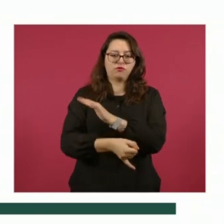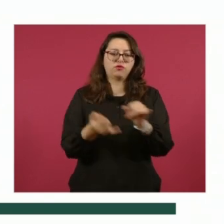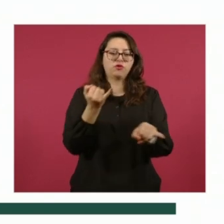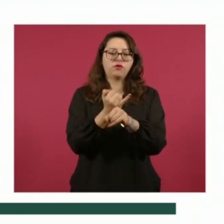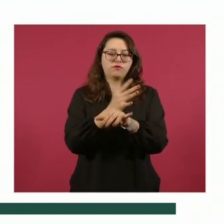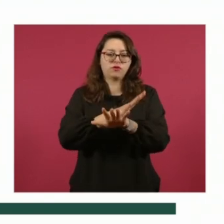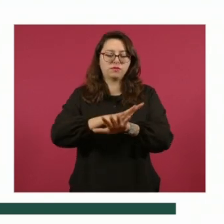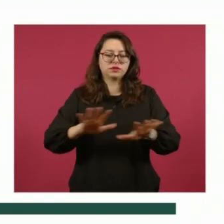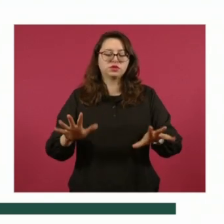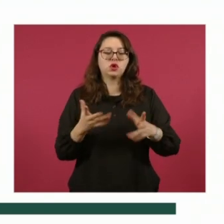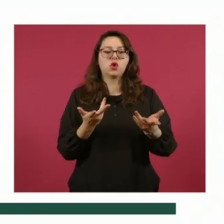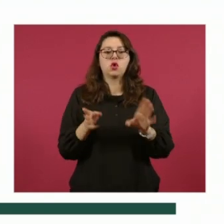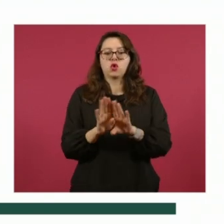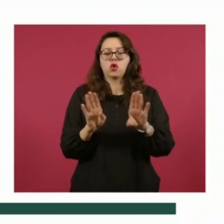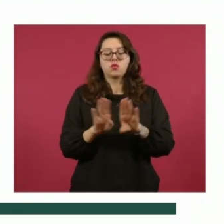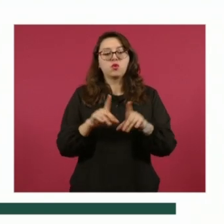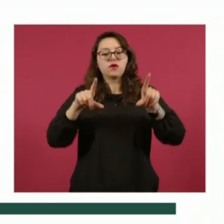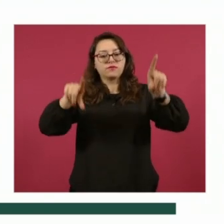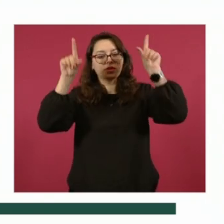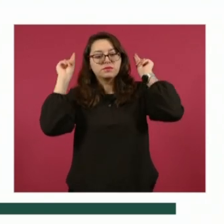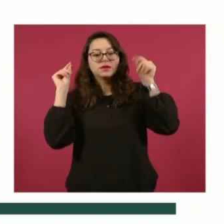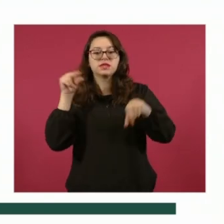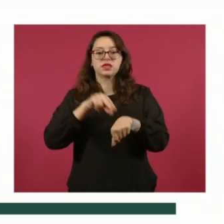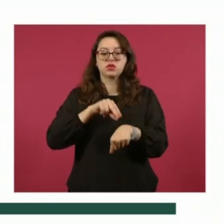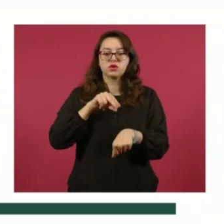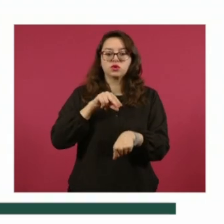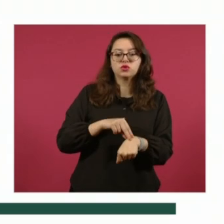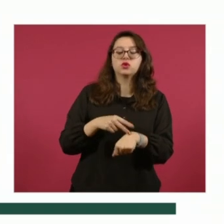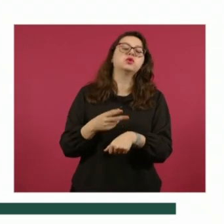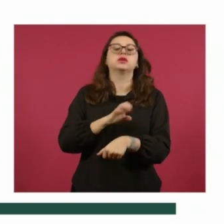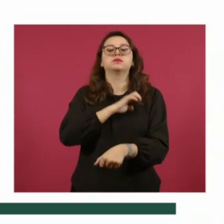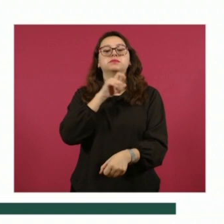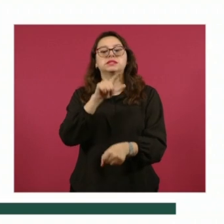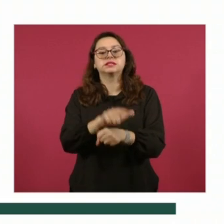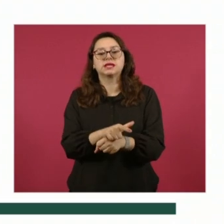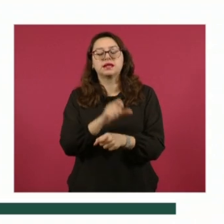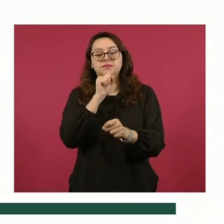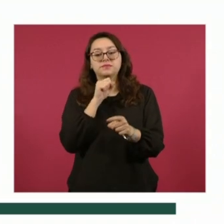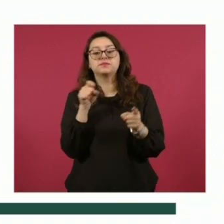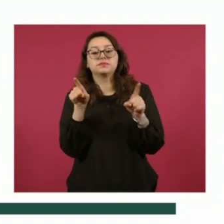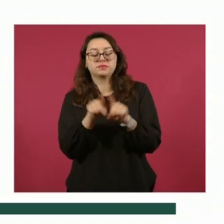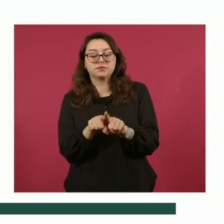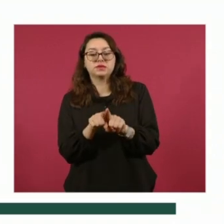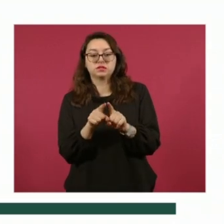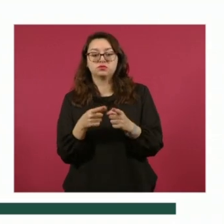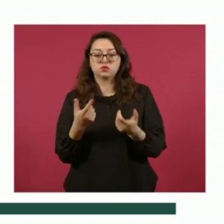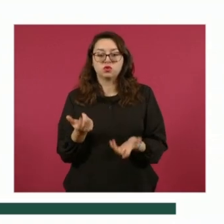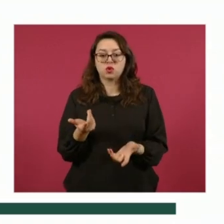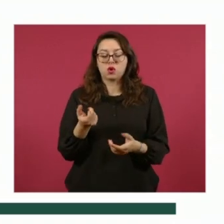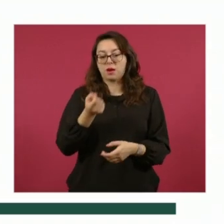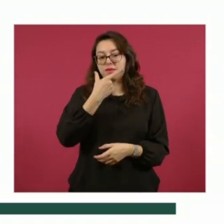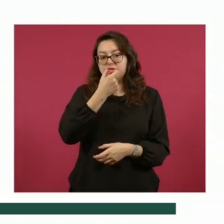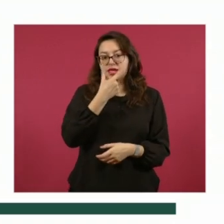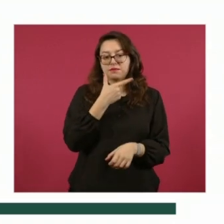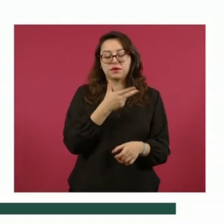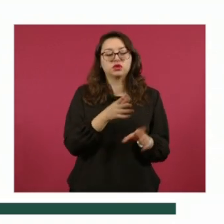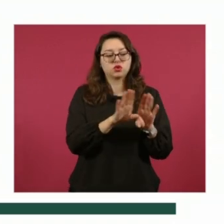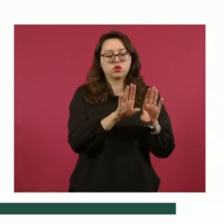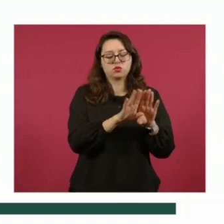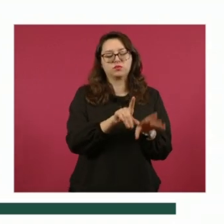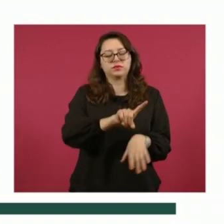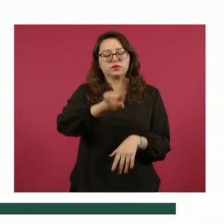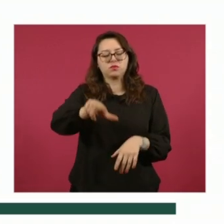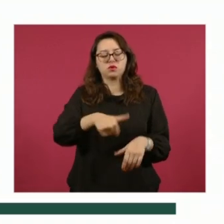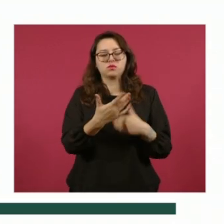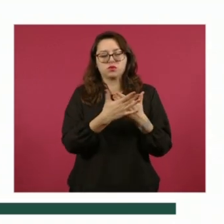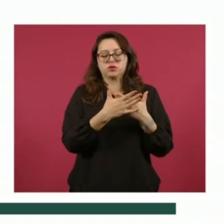las plantillas de personal de enfermería, médicos generales, especialistas y desde luego en el tema del abasto. Ahora, ¿cómo vamos en cada uno